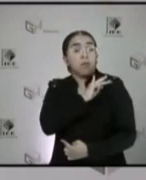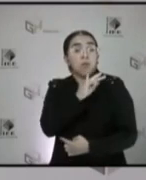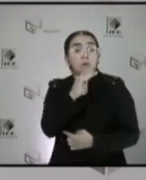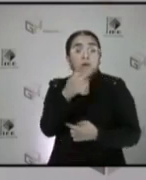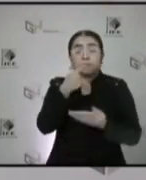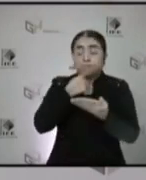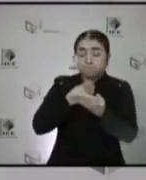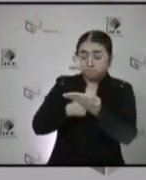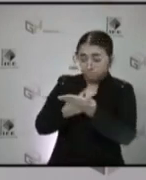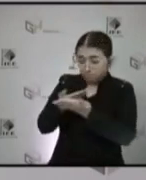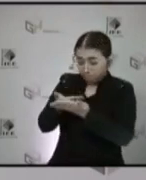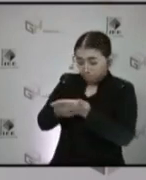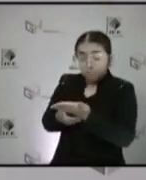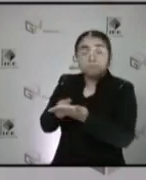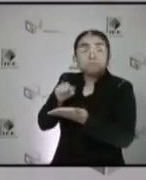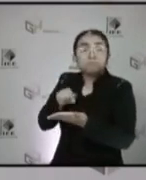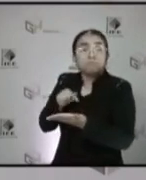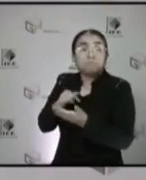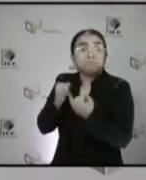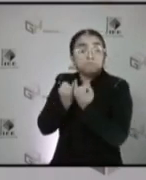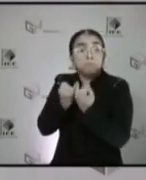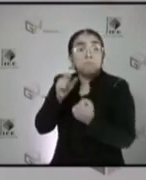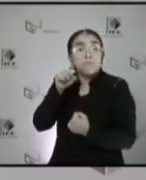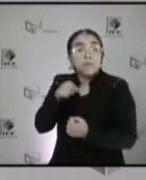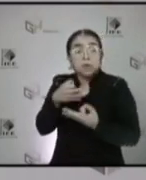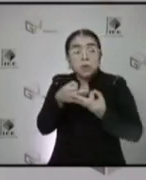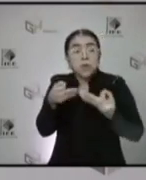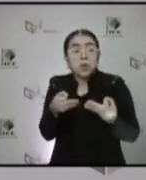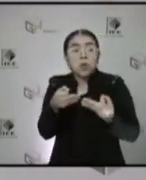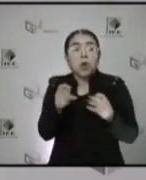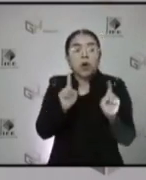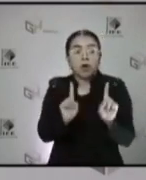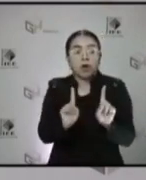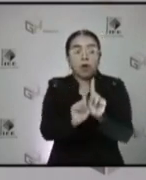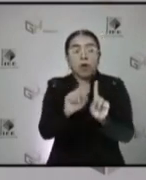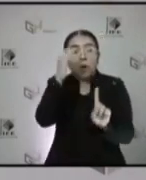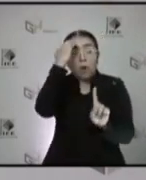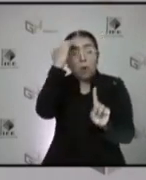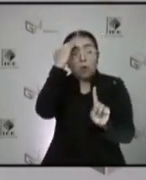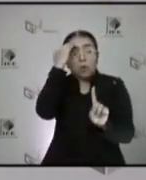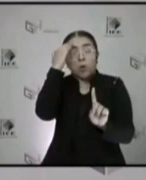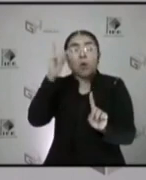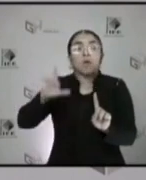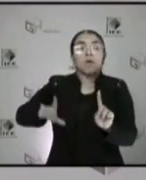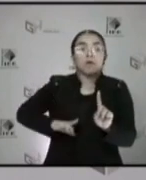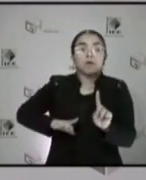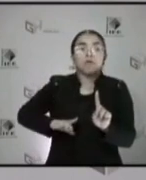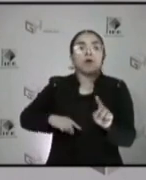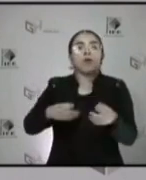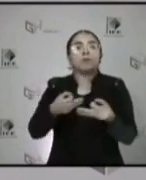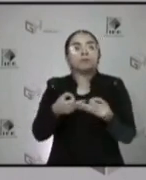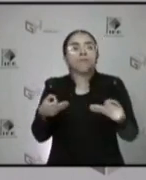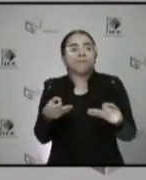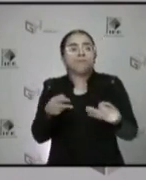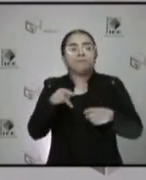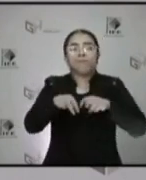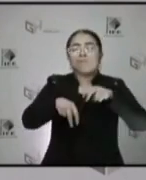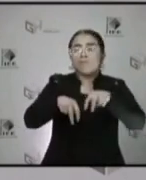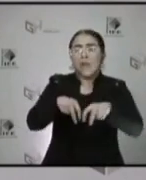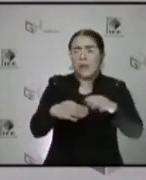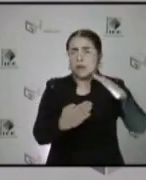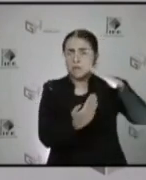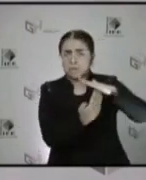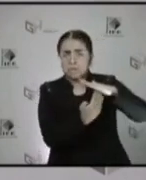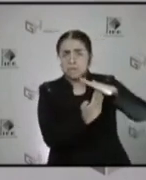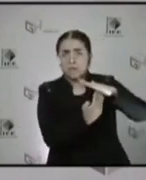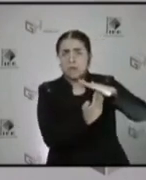quejas que sea necesaria. Por eso voy a estar en territorio, para que me digan. Seré una gobernadora de territorio, no de escritorio. A mí no